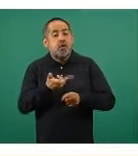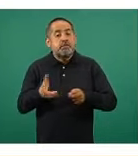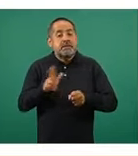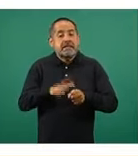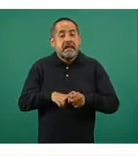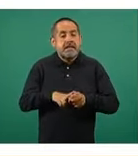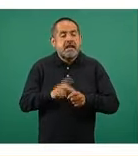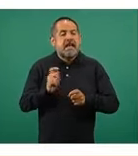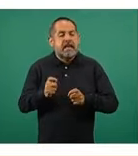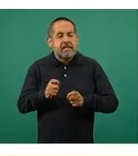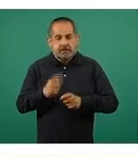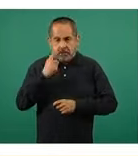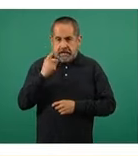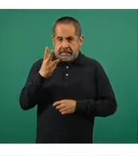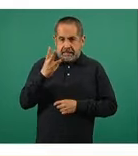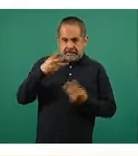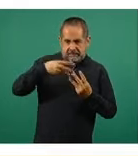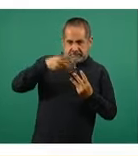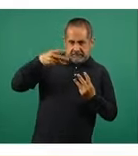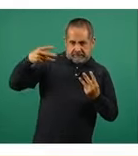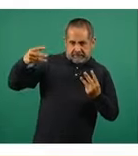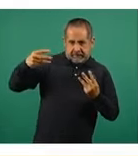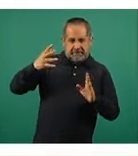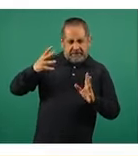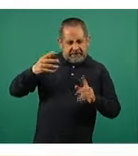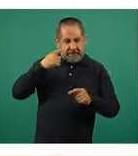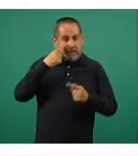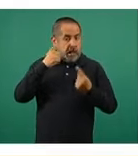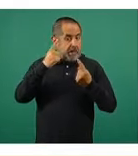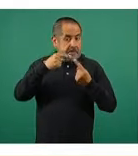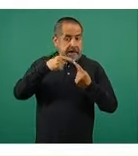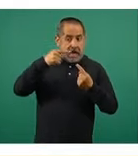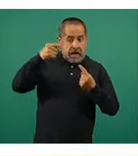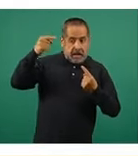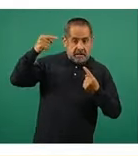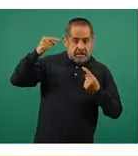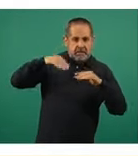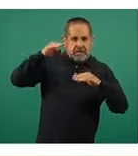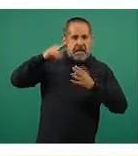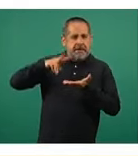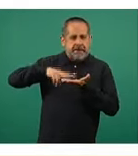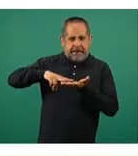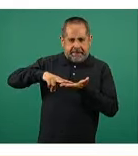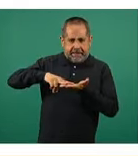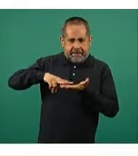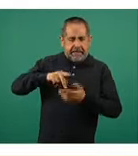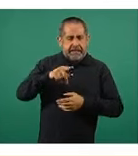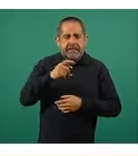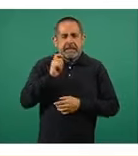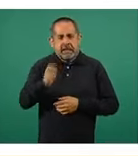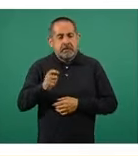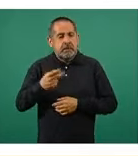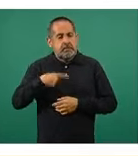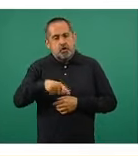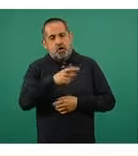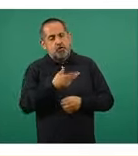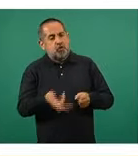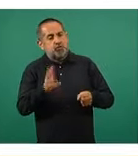Identificamos tres curvas. La primera que ustedes logran observar, que se encuentra en tono verde, son las personas